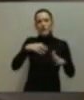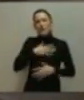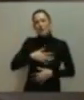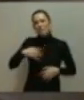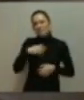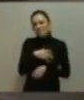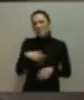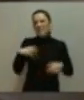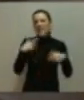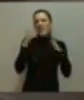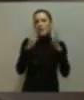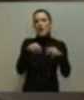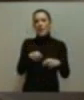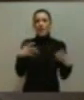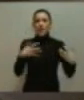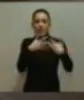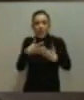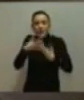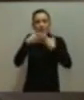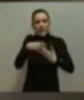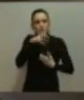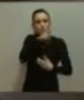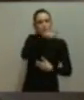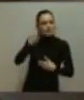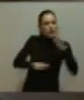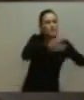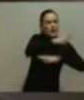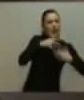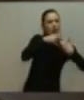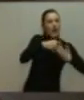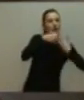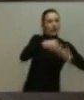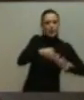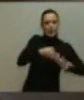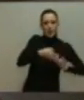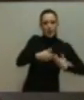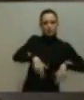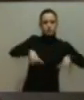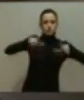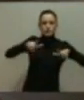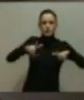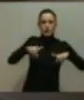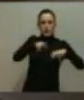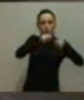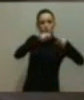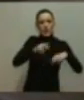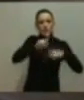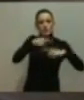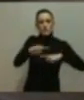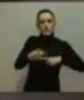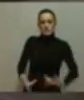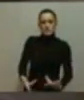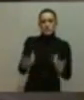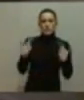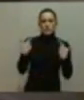entreguerras, de cierto enfrentamiento generacional de gente que había ido a combatir a las trincheras en la Gran Guerra y que ya no respetaban la autoridad de sus padres,